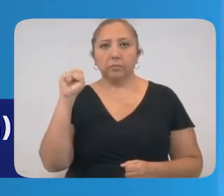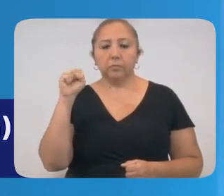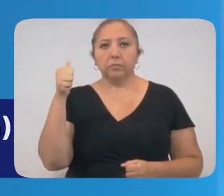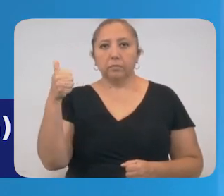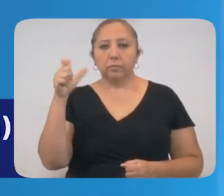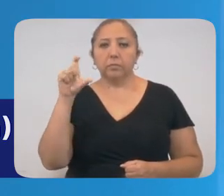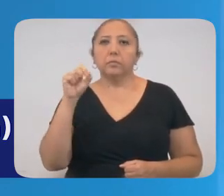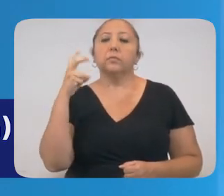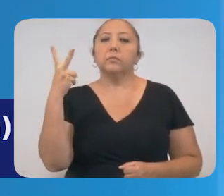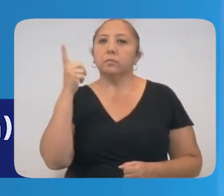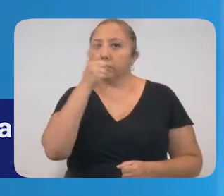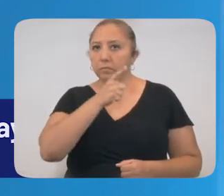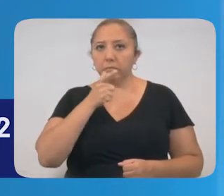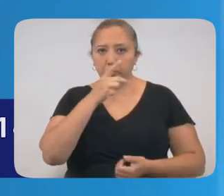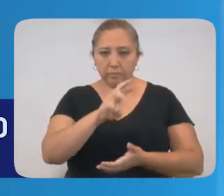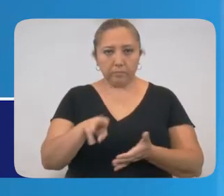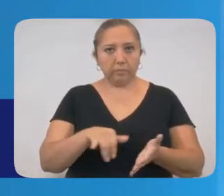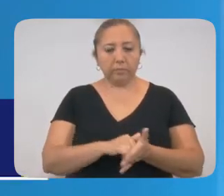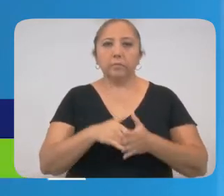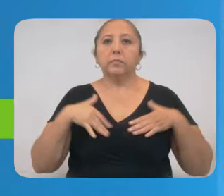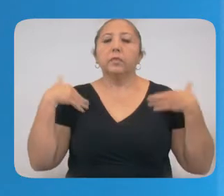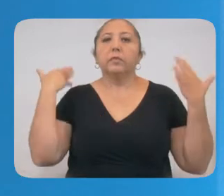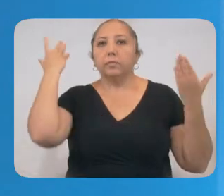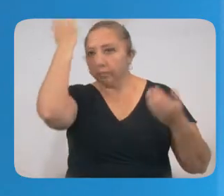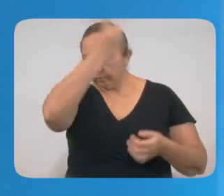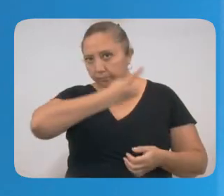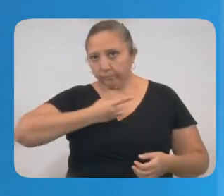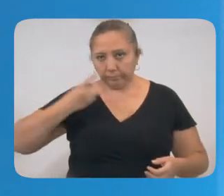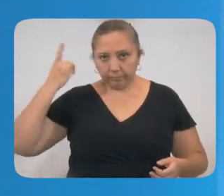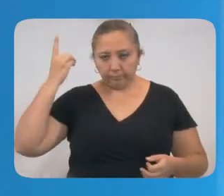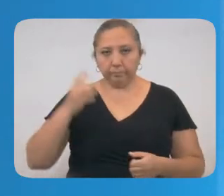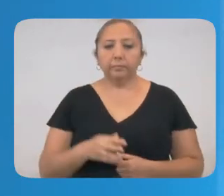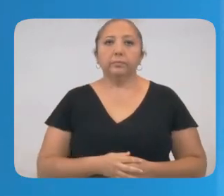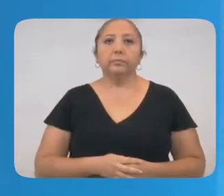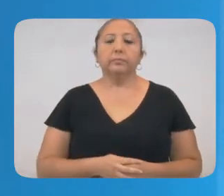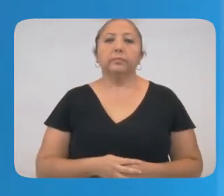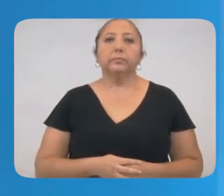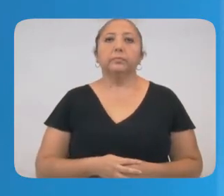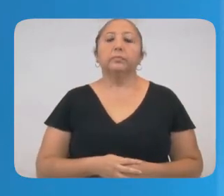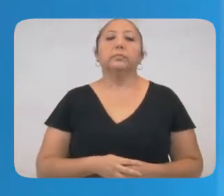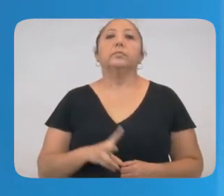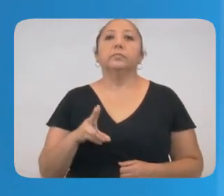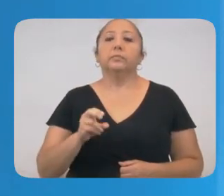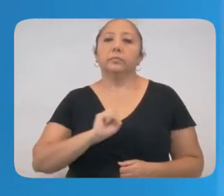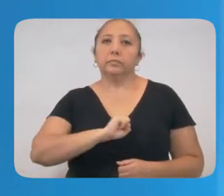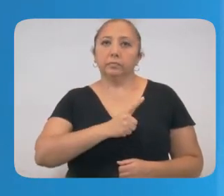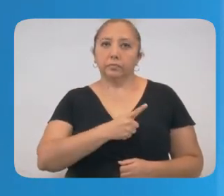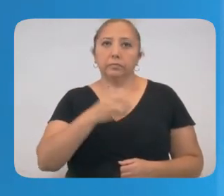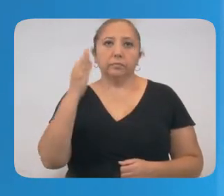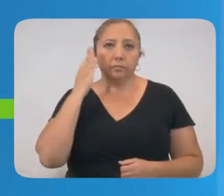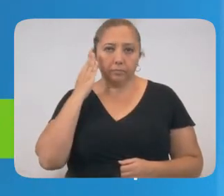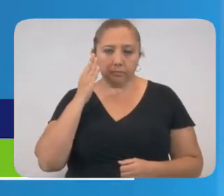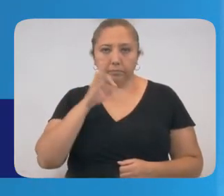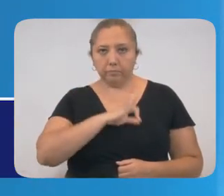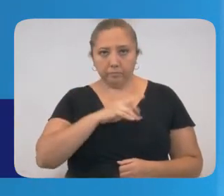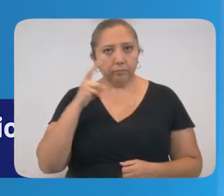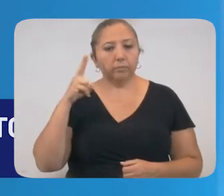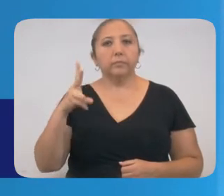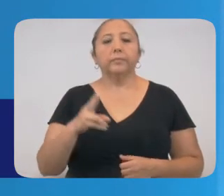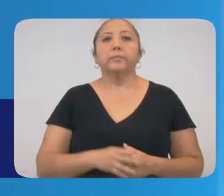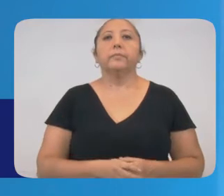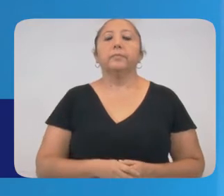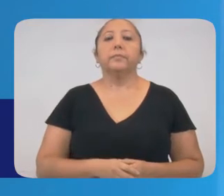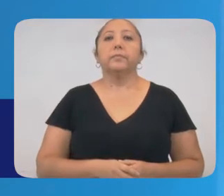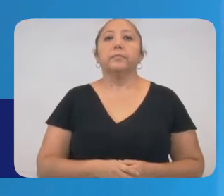9991-406622 en lengua maya ofrece un diagnóstico automatizado. El chat de la salud vía la red social de Facebook. La